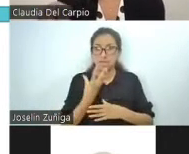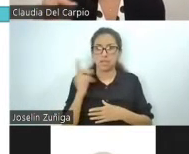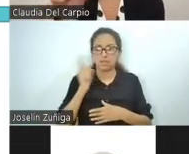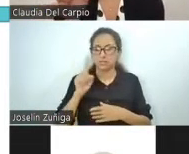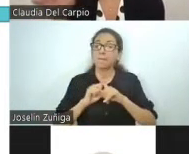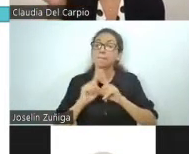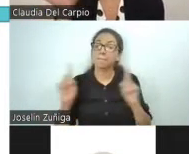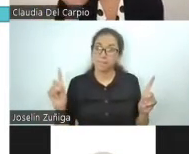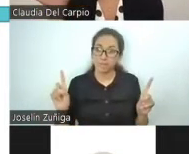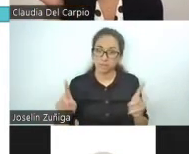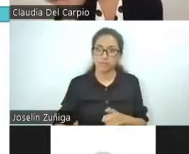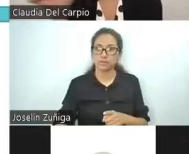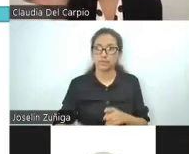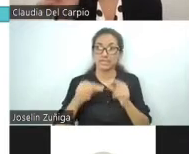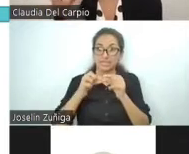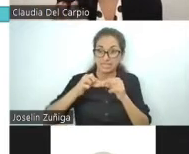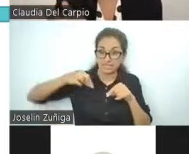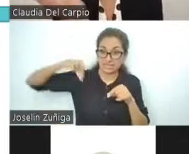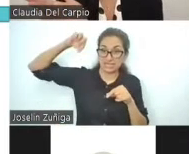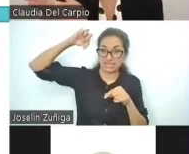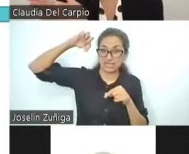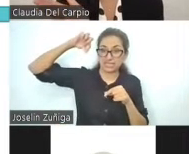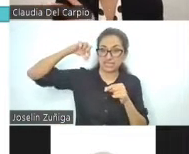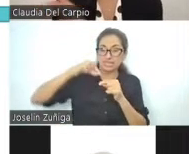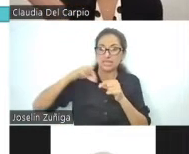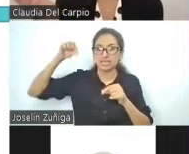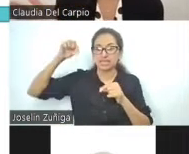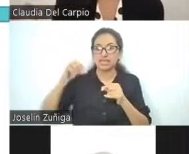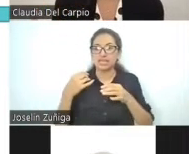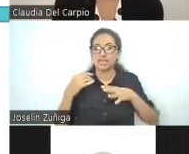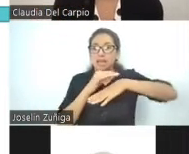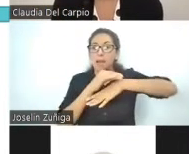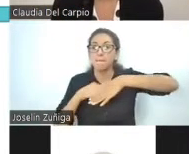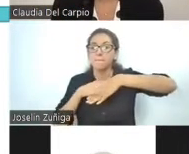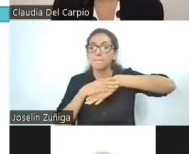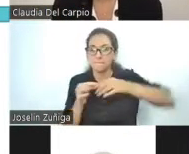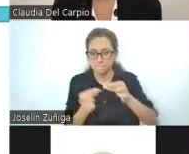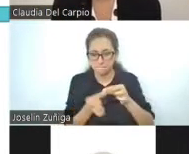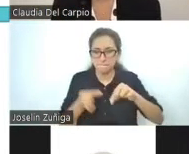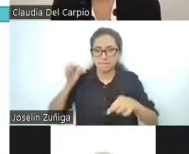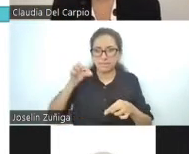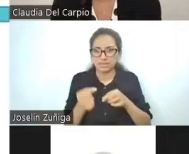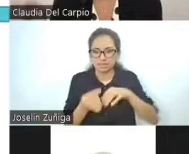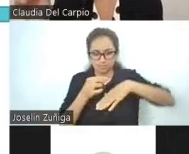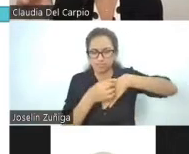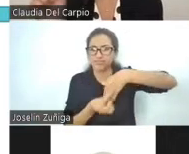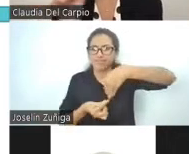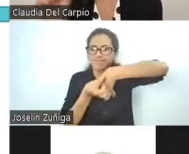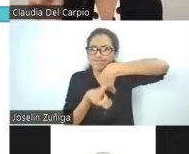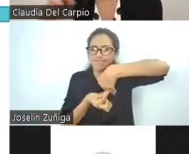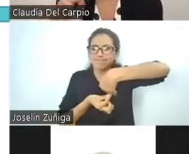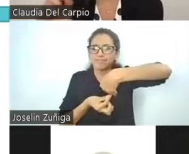pero ciertamente el hilo está totalmente contra la piel, contra el pliegue. Entonces sí puede producir